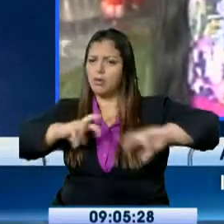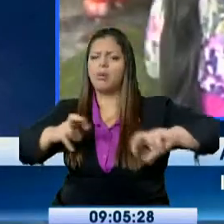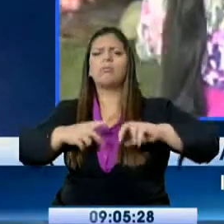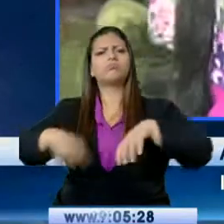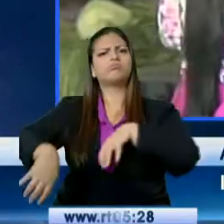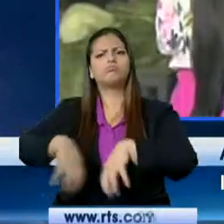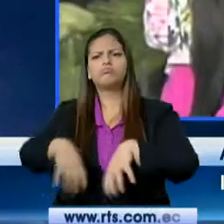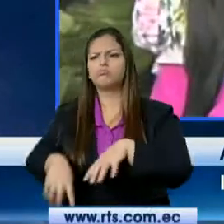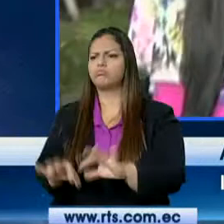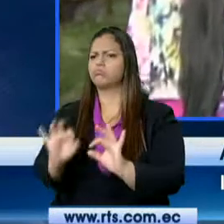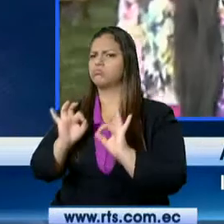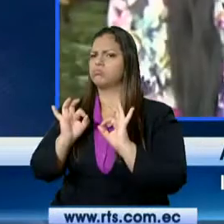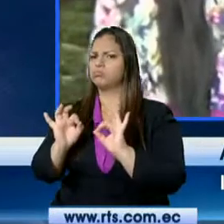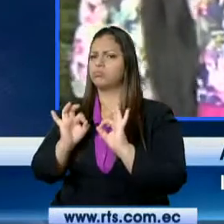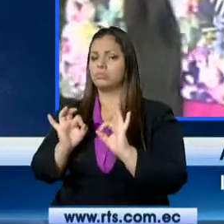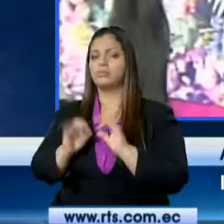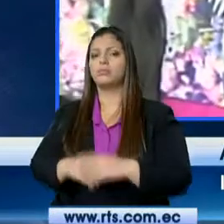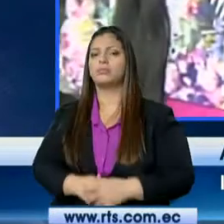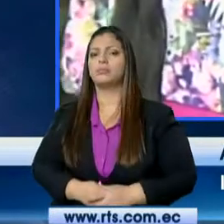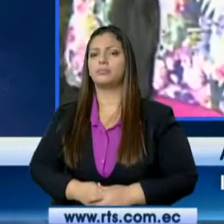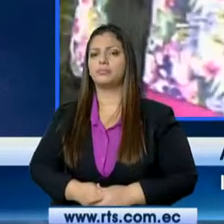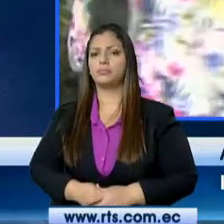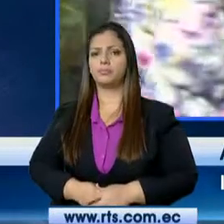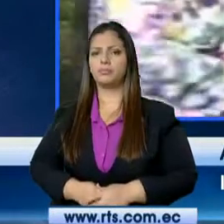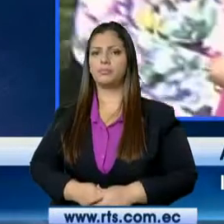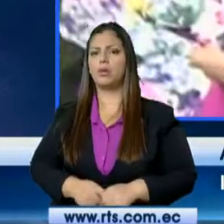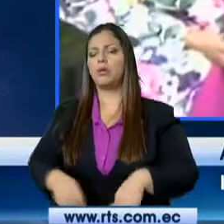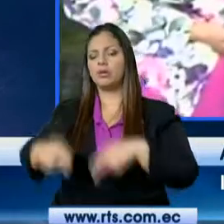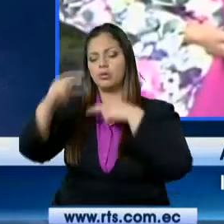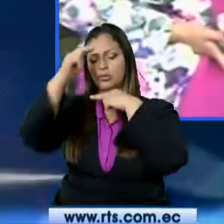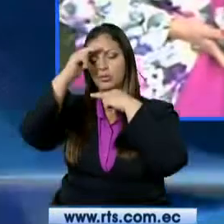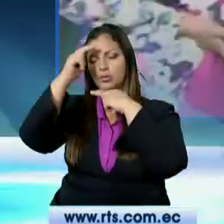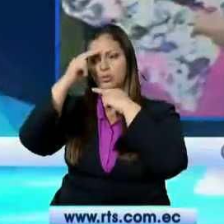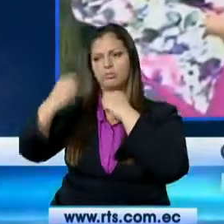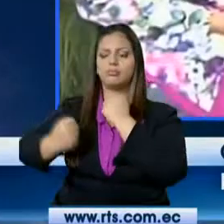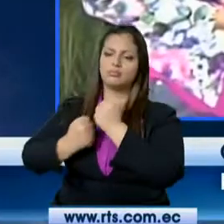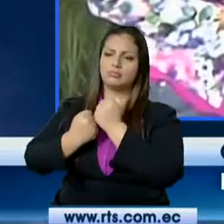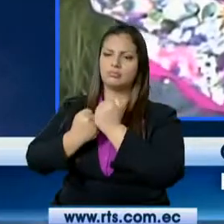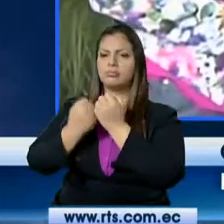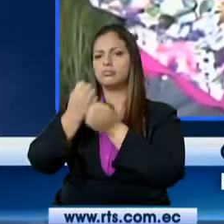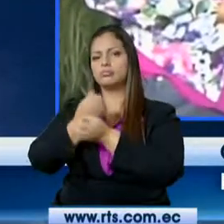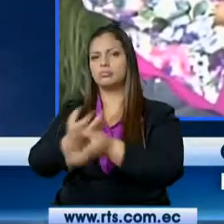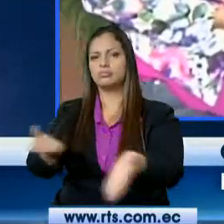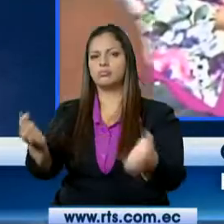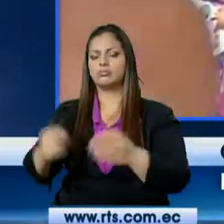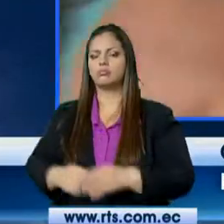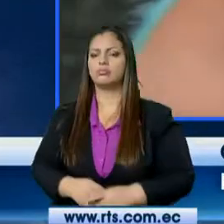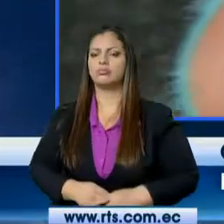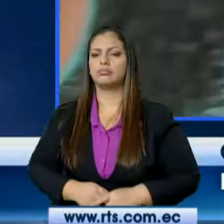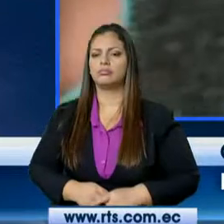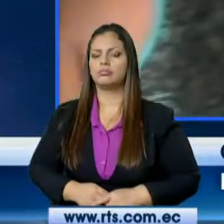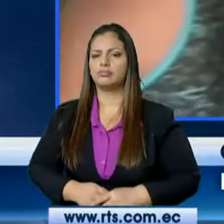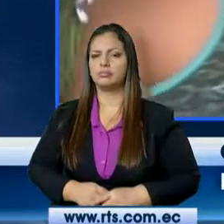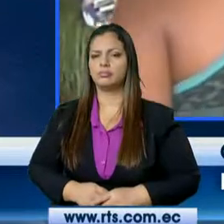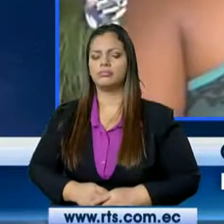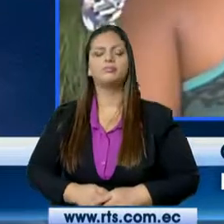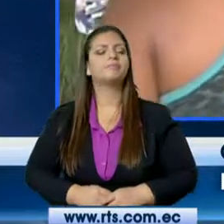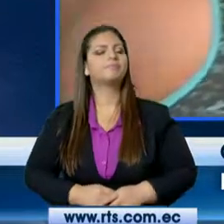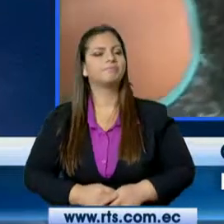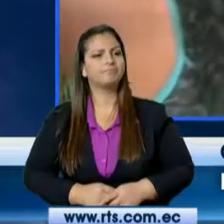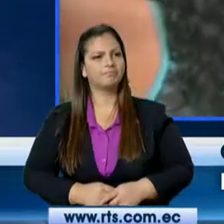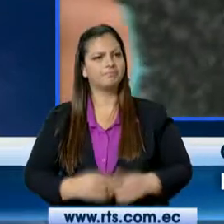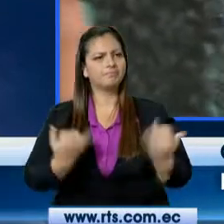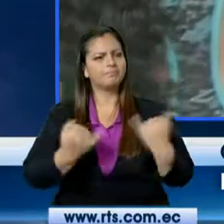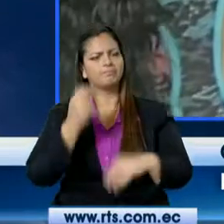directa y conjunta con este medio de comunicación el control esas tomas